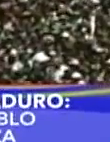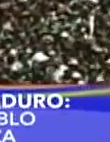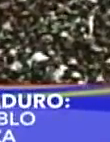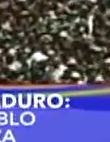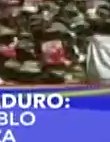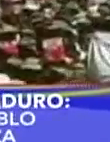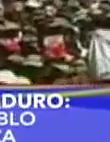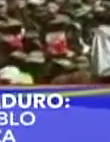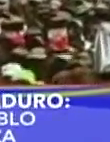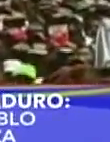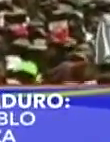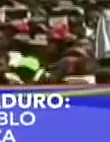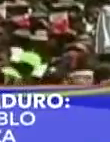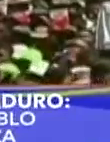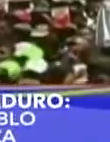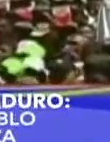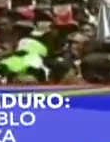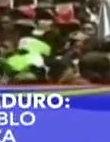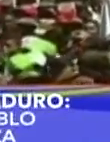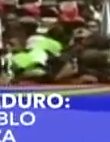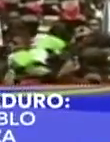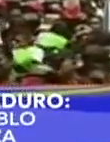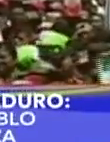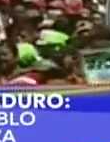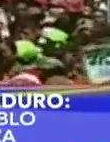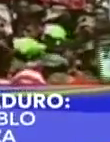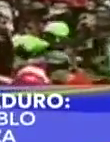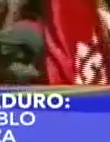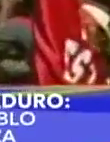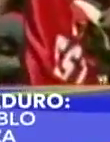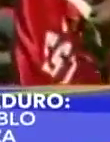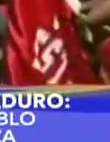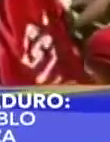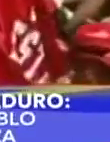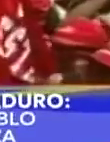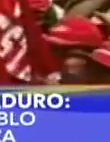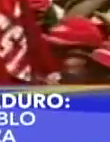pertenece. La victoria es nuestra, pueblo. Querido pueblo de Venezuela.